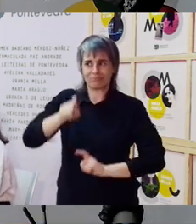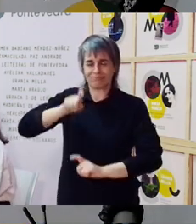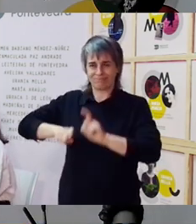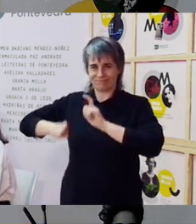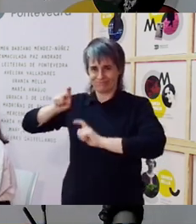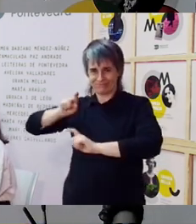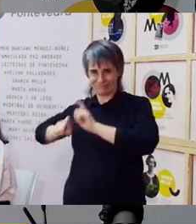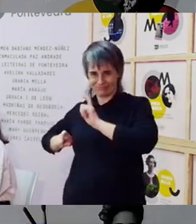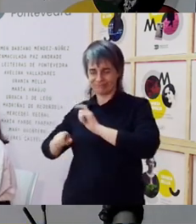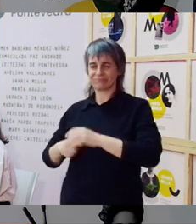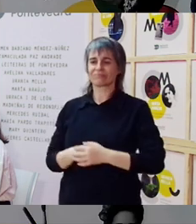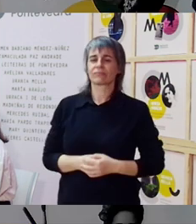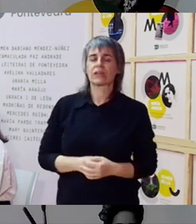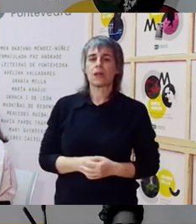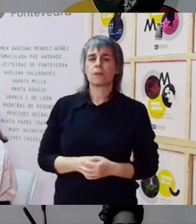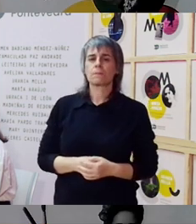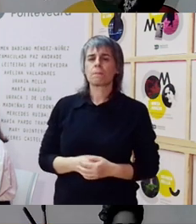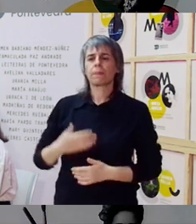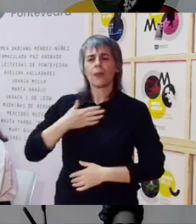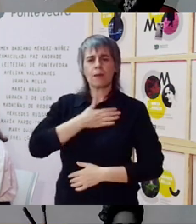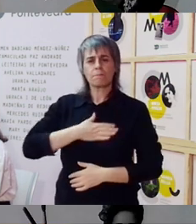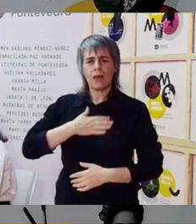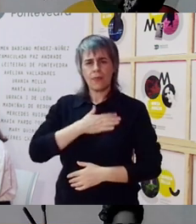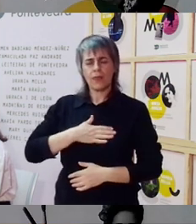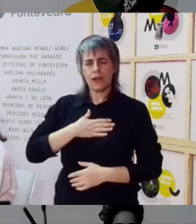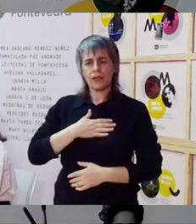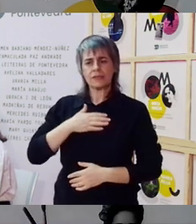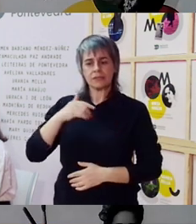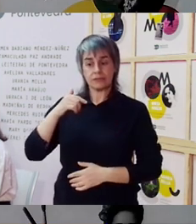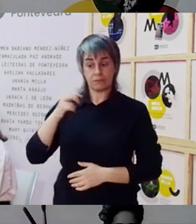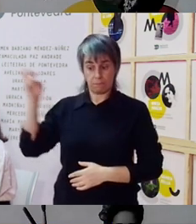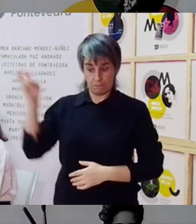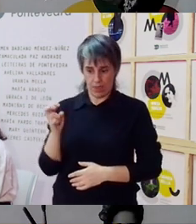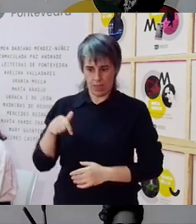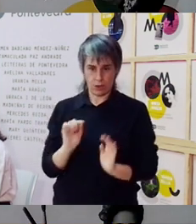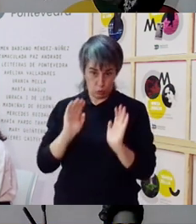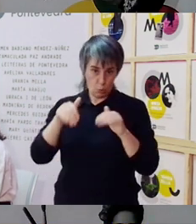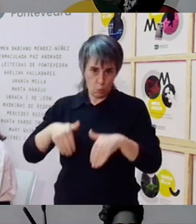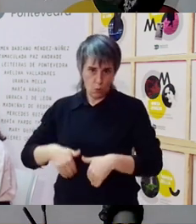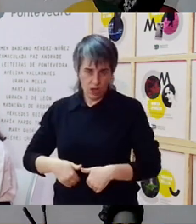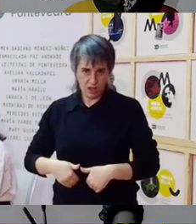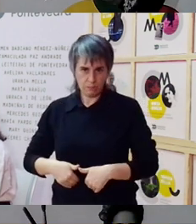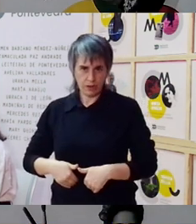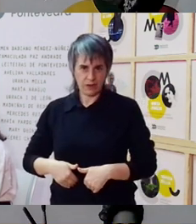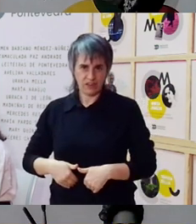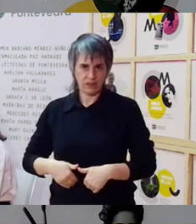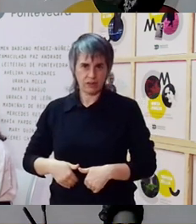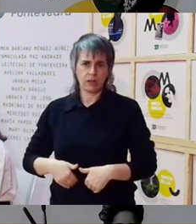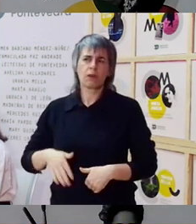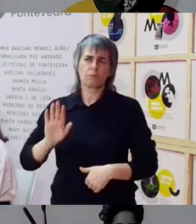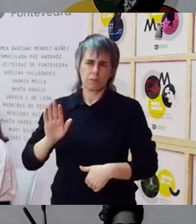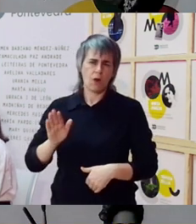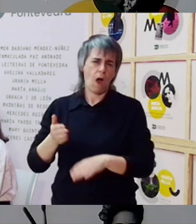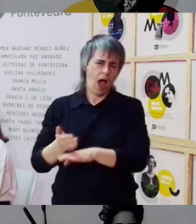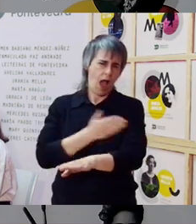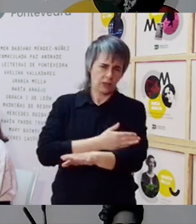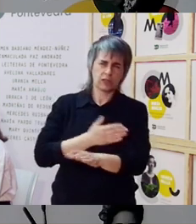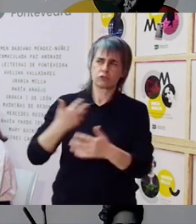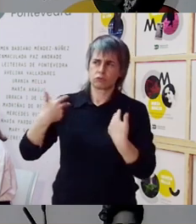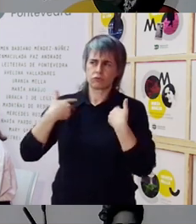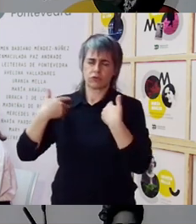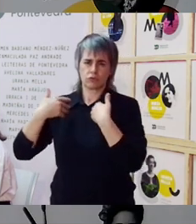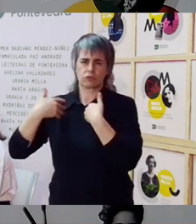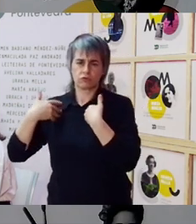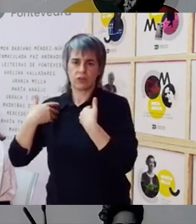non? Chega Placeres de volta aquí despois de pasalas gordas, pois un